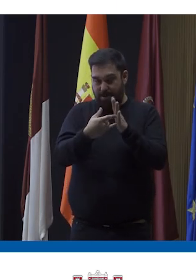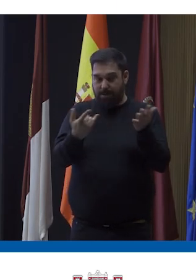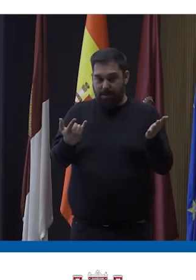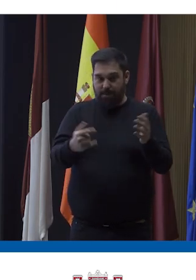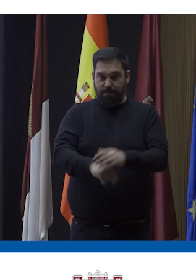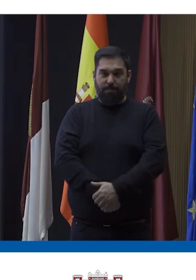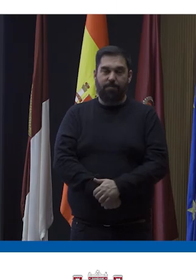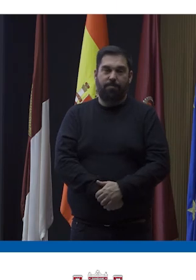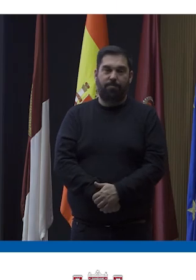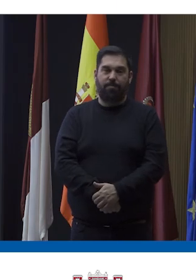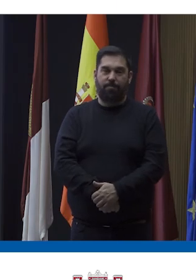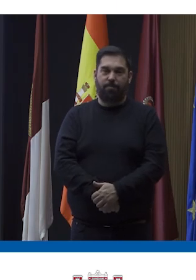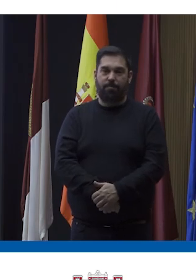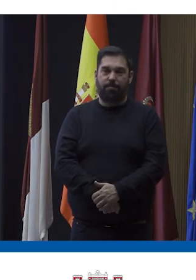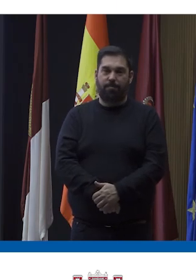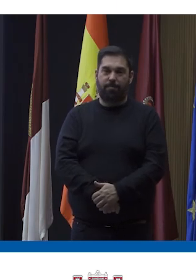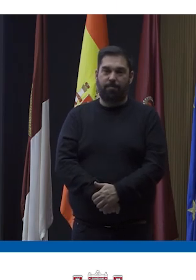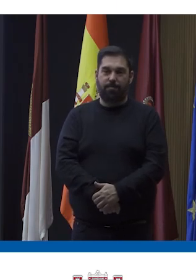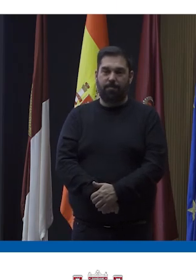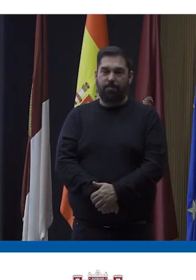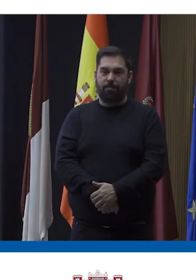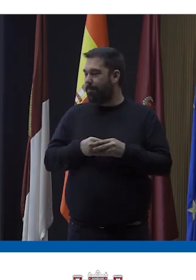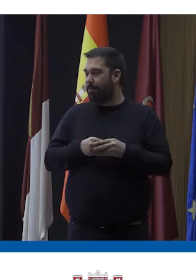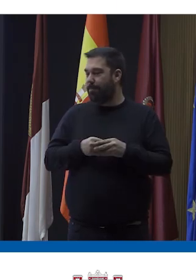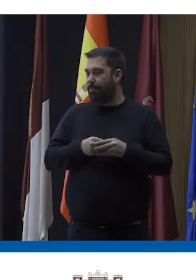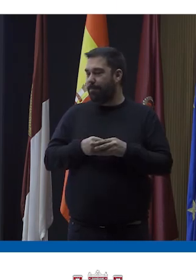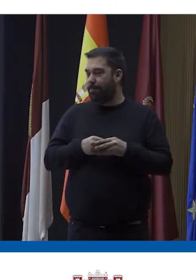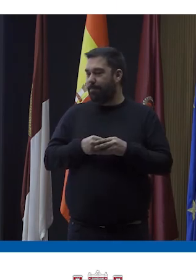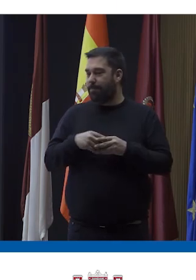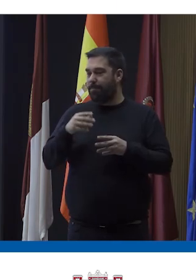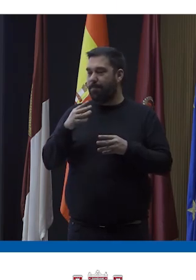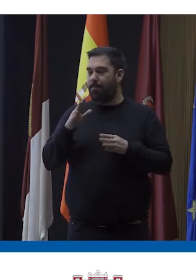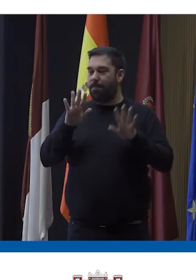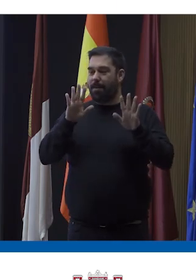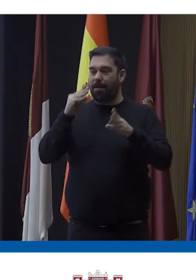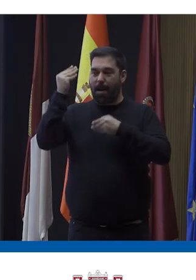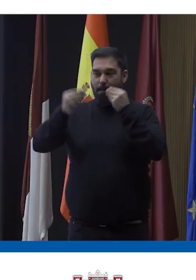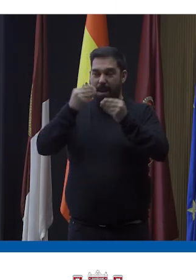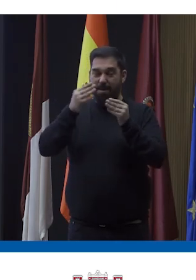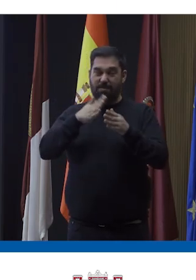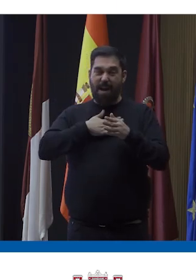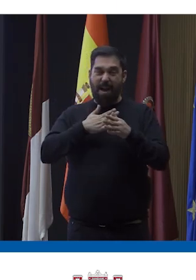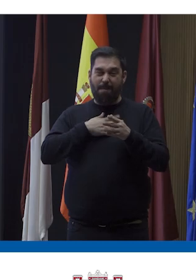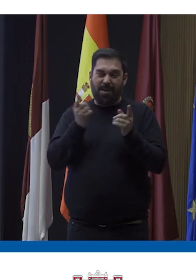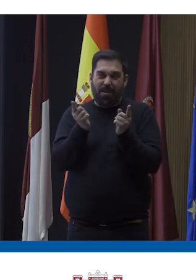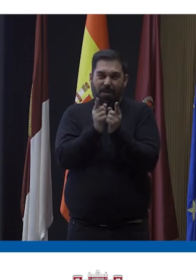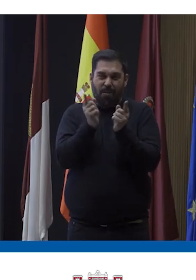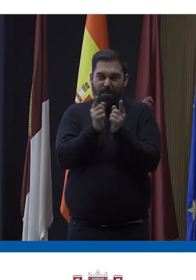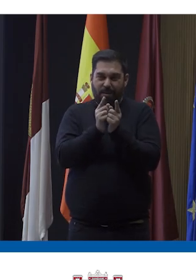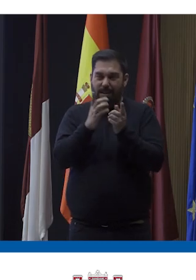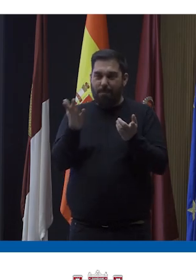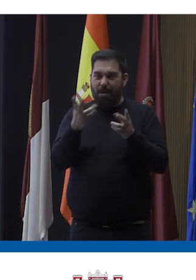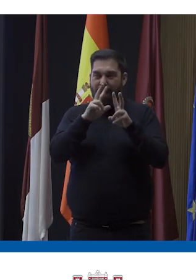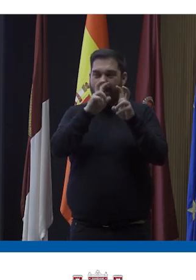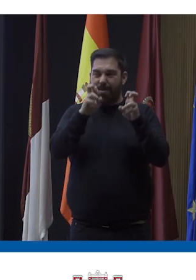poco... Sí, sí. Vale, pero creo que para mí se ha quedado un poco corta en